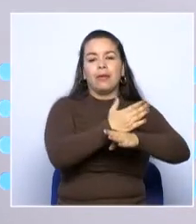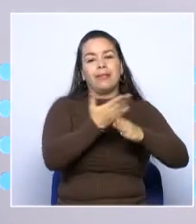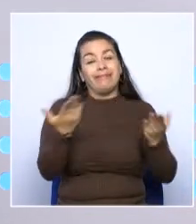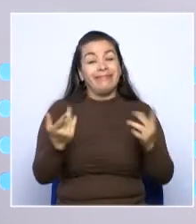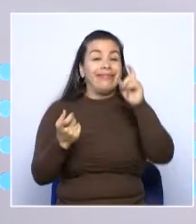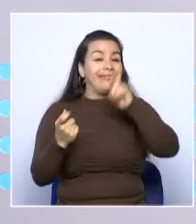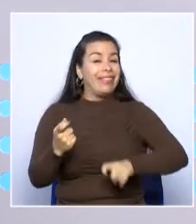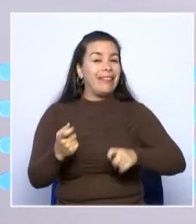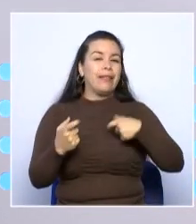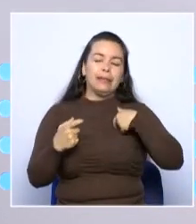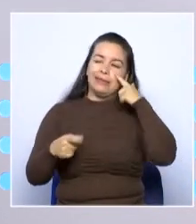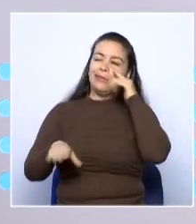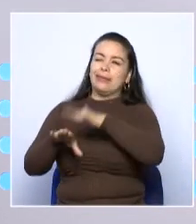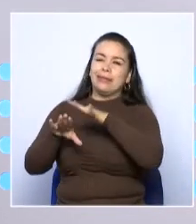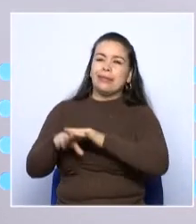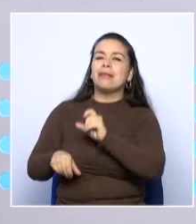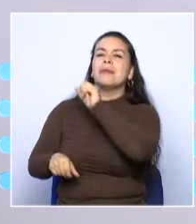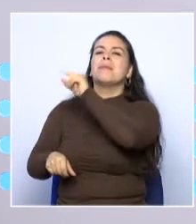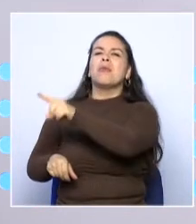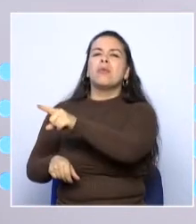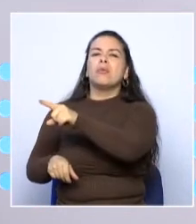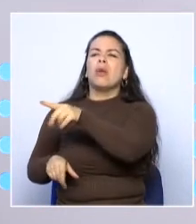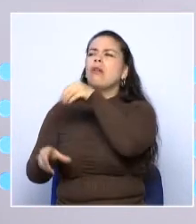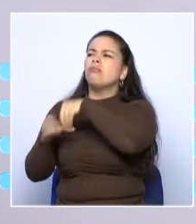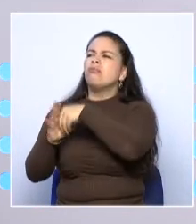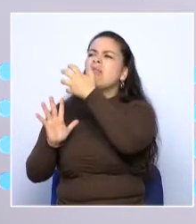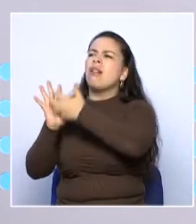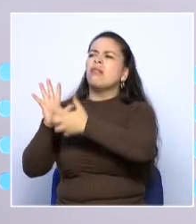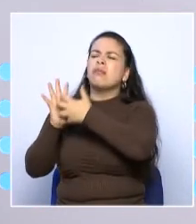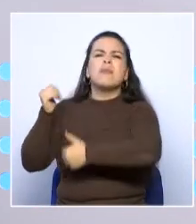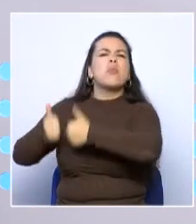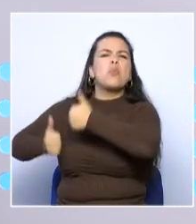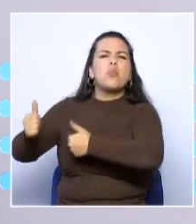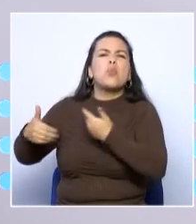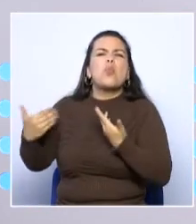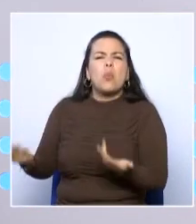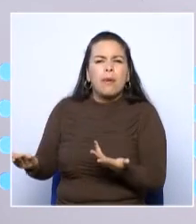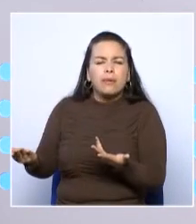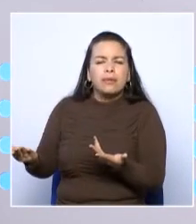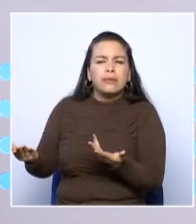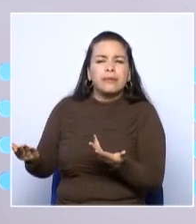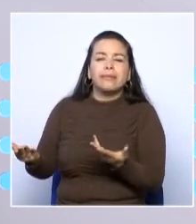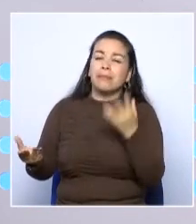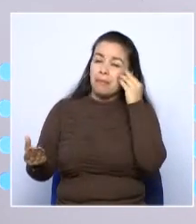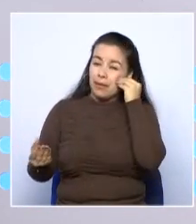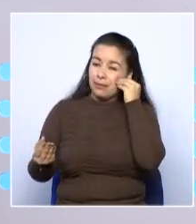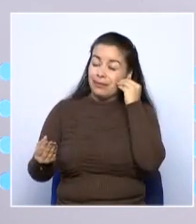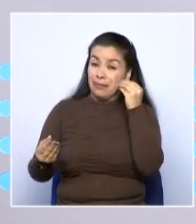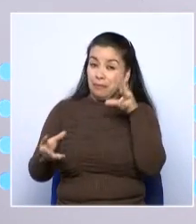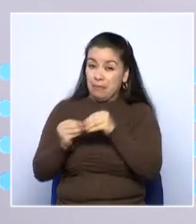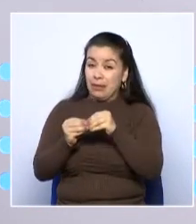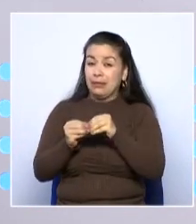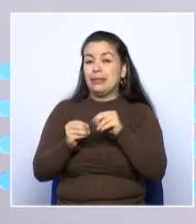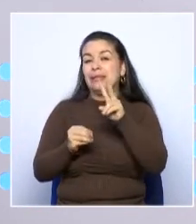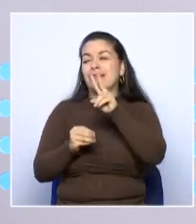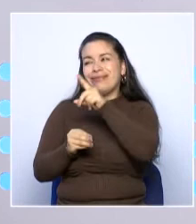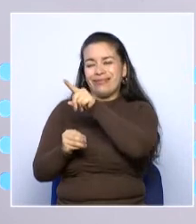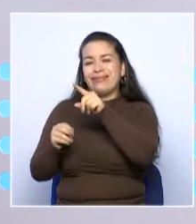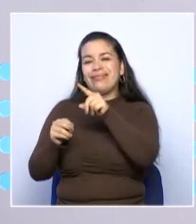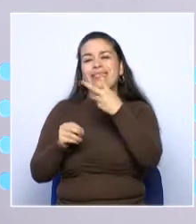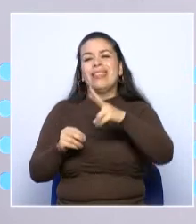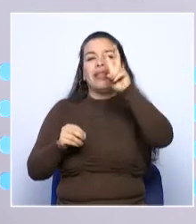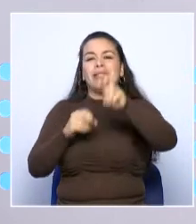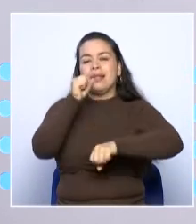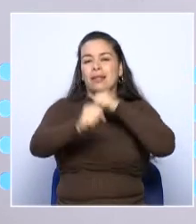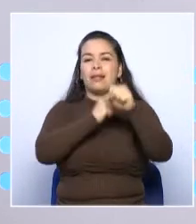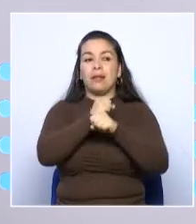que devolverle la pregunta a ella. ¿Y qué exámenes le han hecho? Y ahí voy a un tema, tiene 17 años, porque usted va seguramente